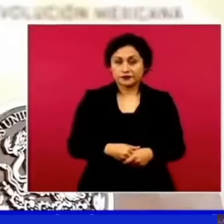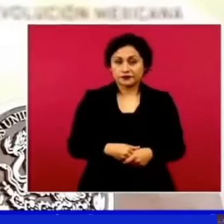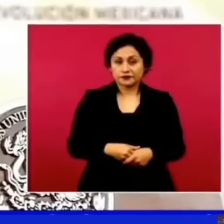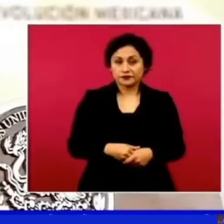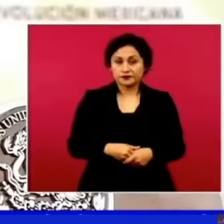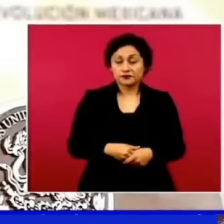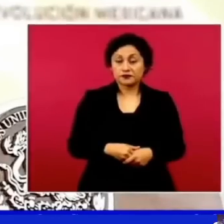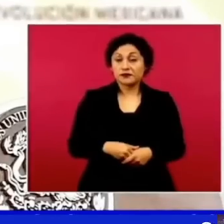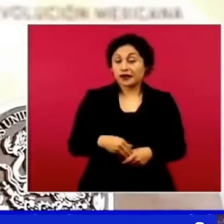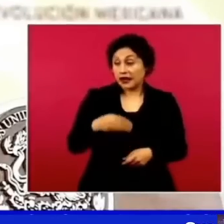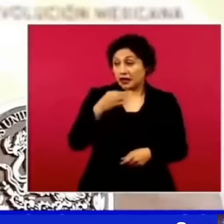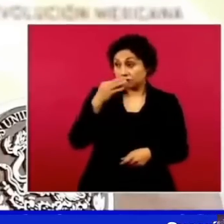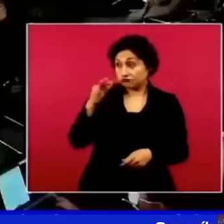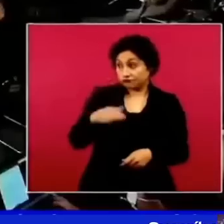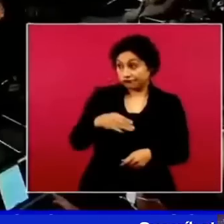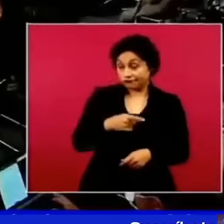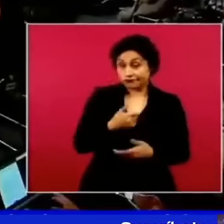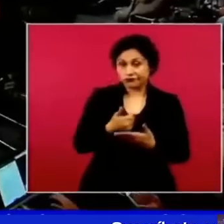se quedó,